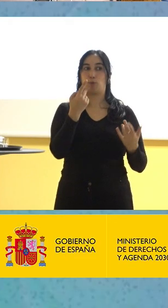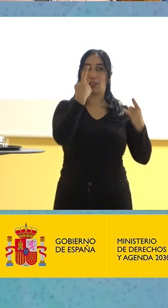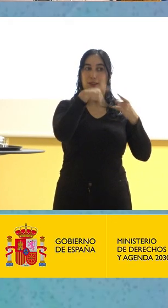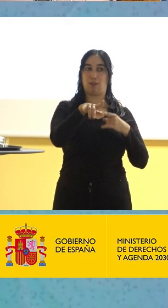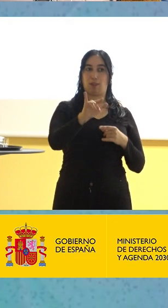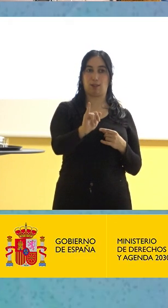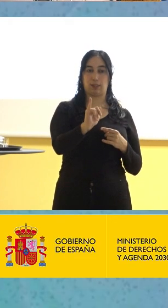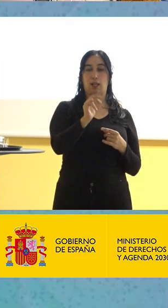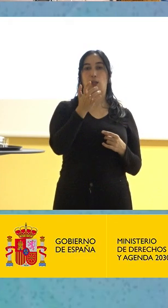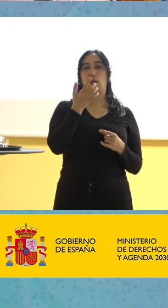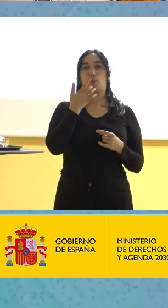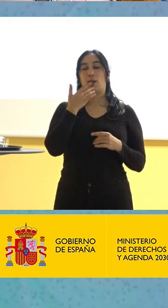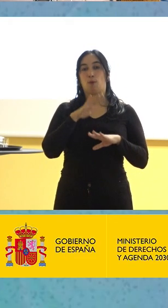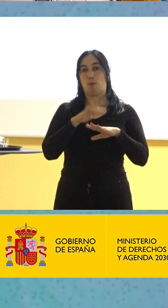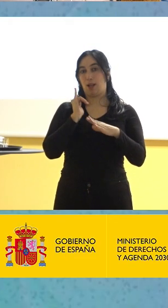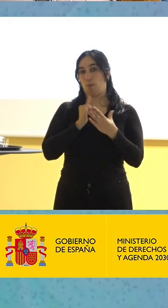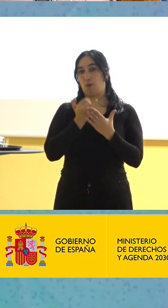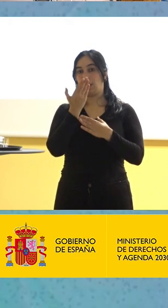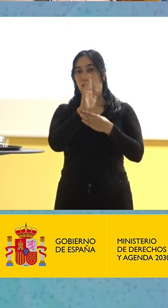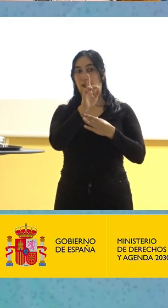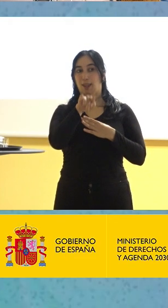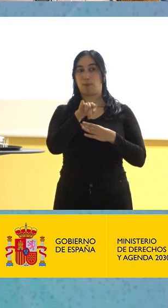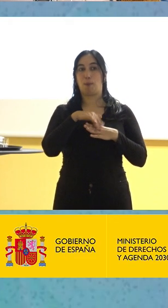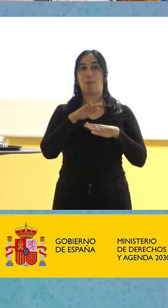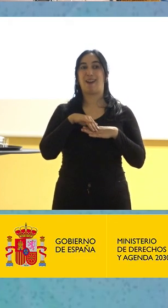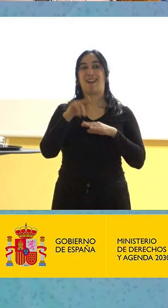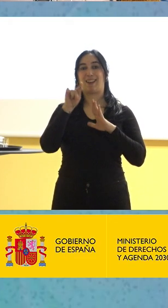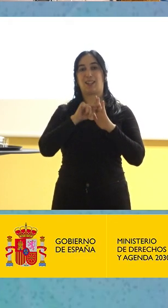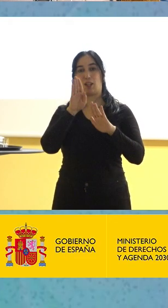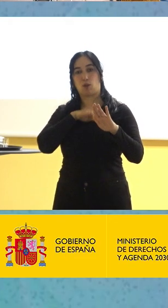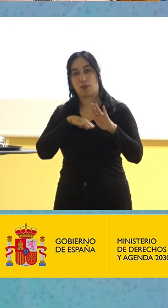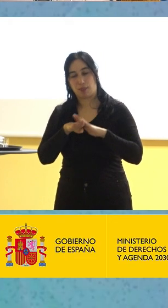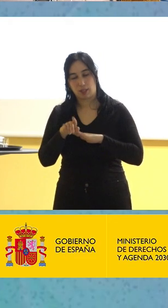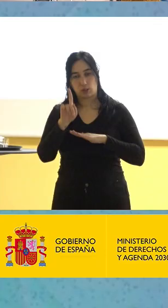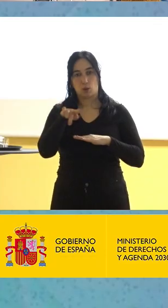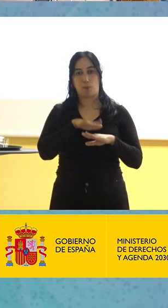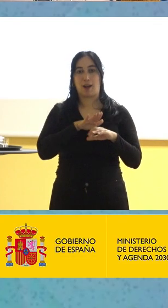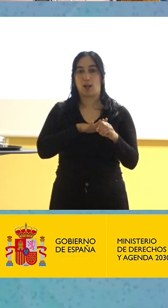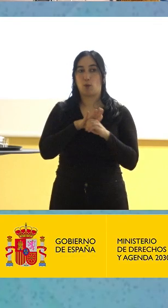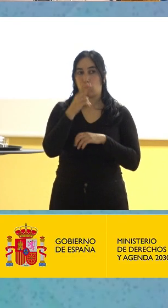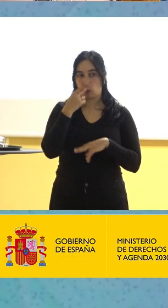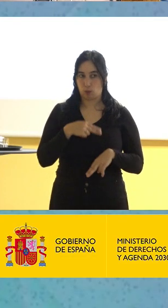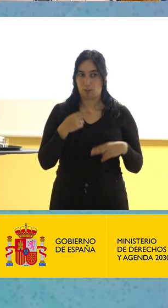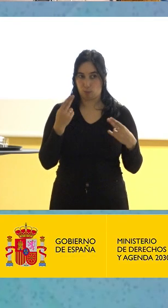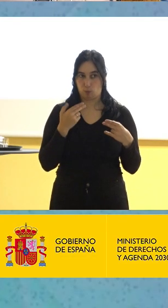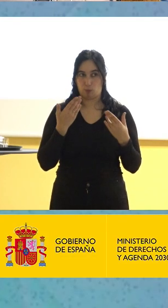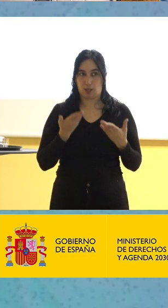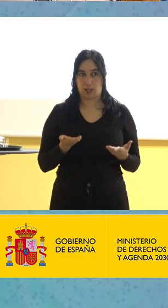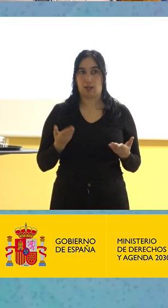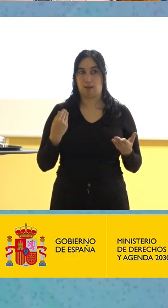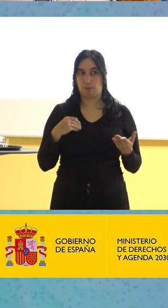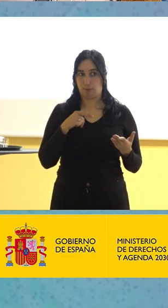diferencias en las pruebas ofrecidas, pero también en los criterios de acceso, en la cobertura pública de